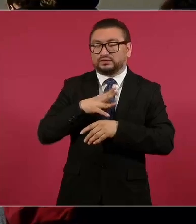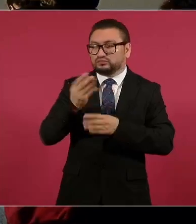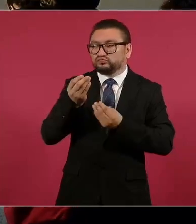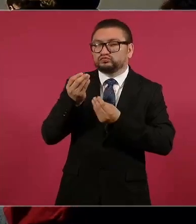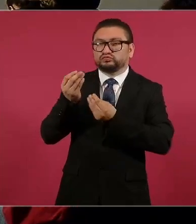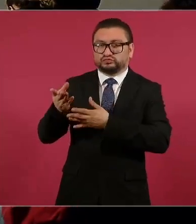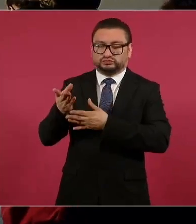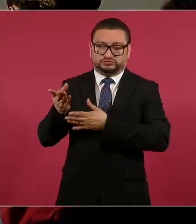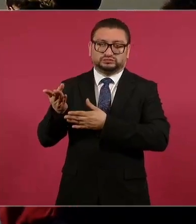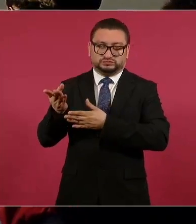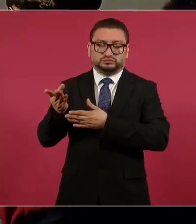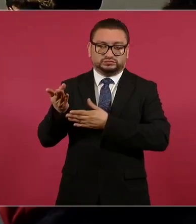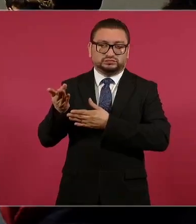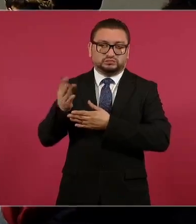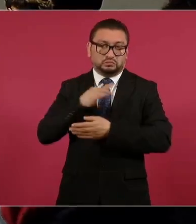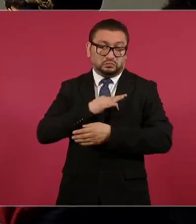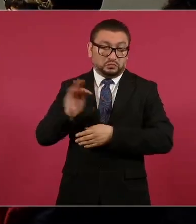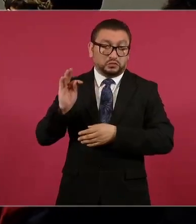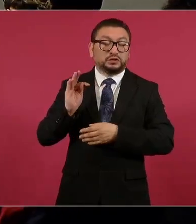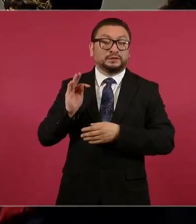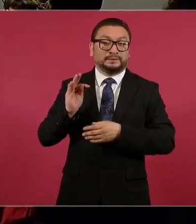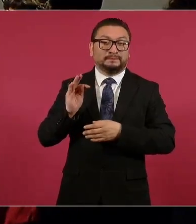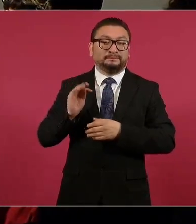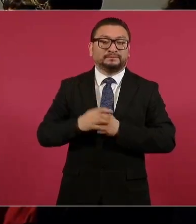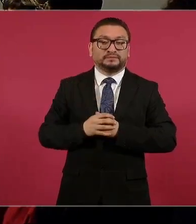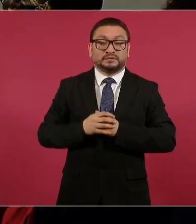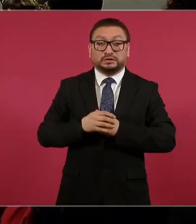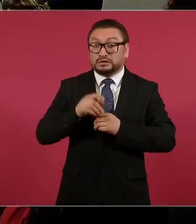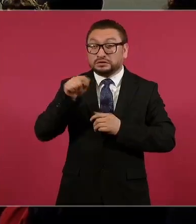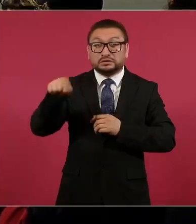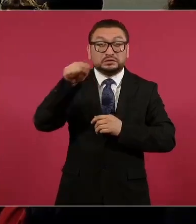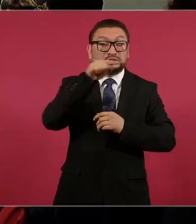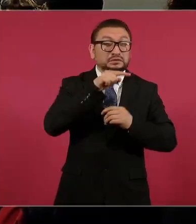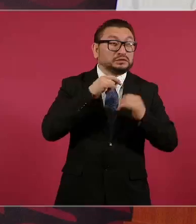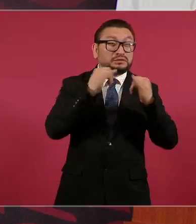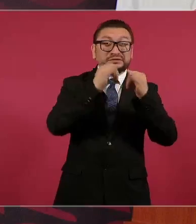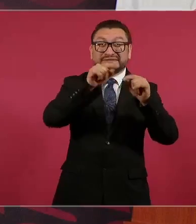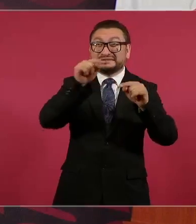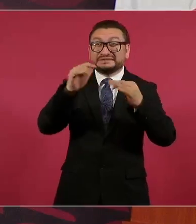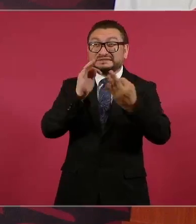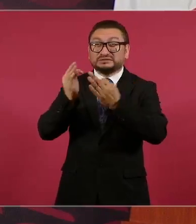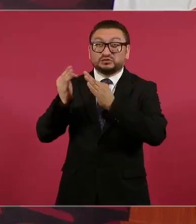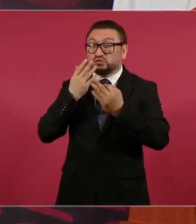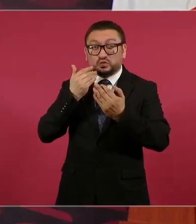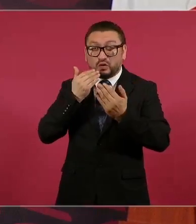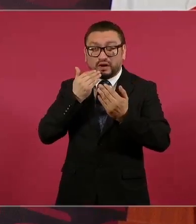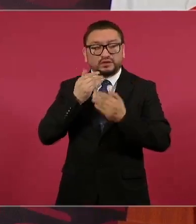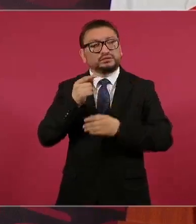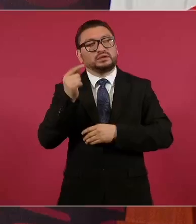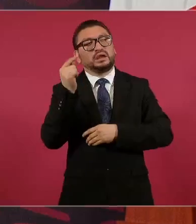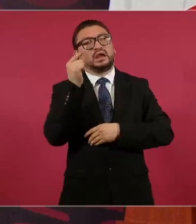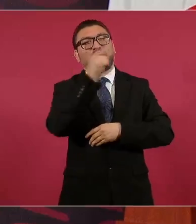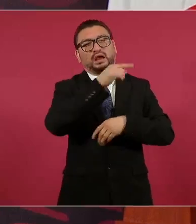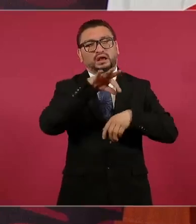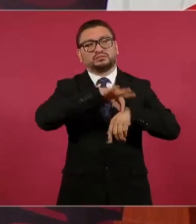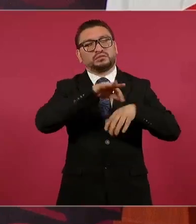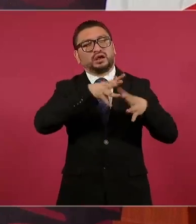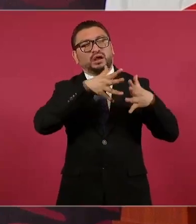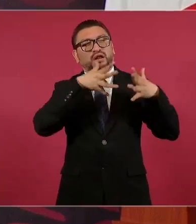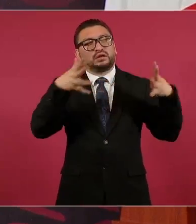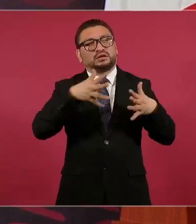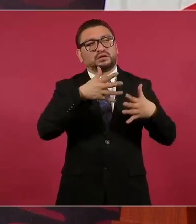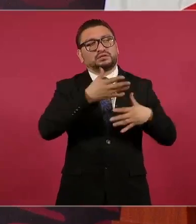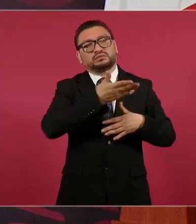solicitando y se requiere, y si no, desde la megafarmacia se